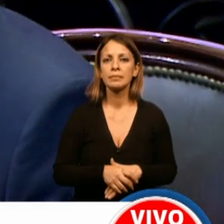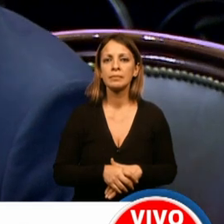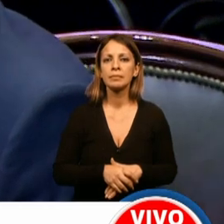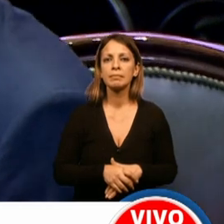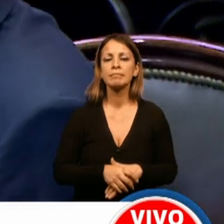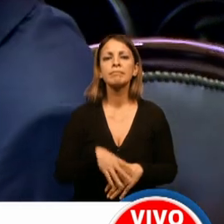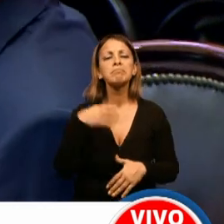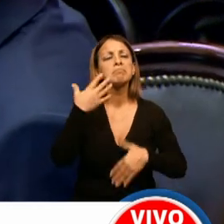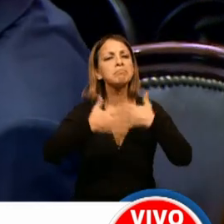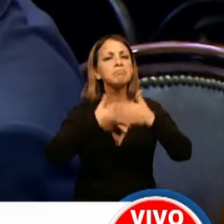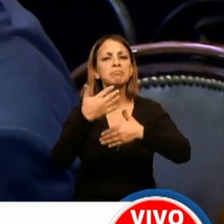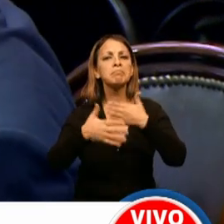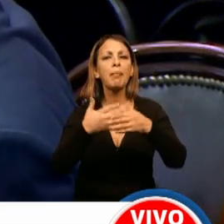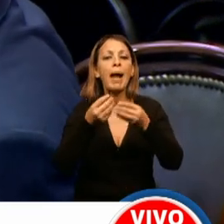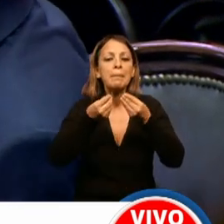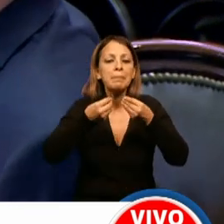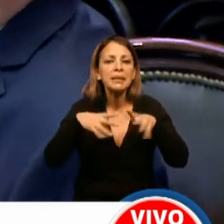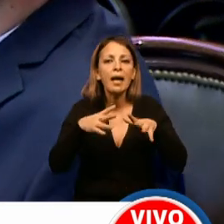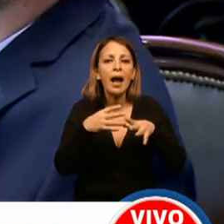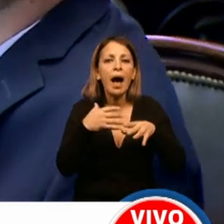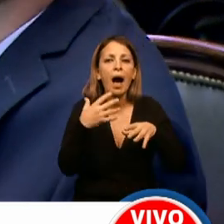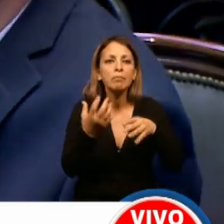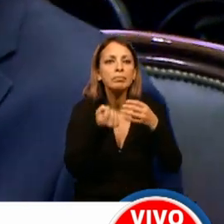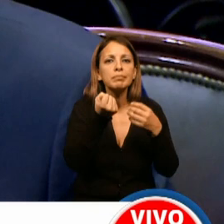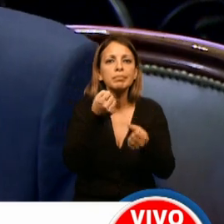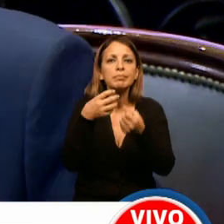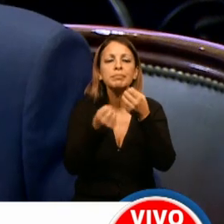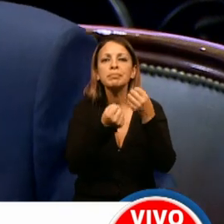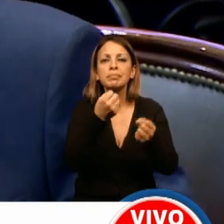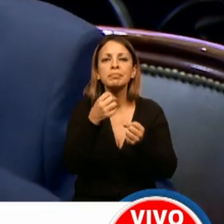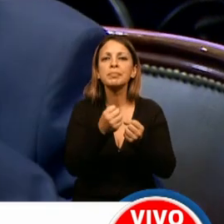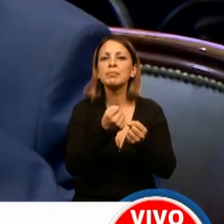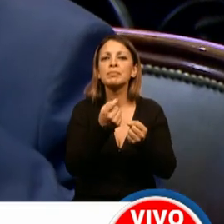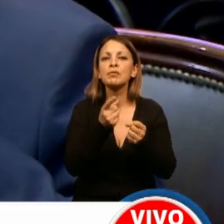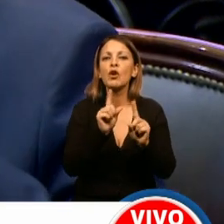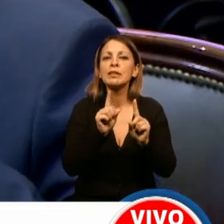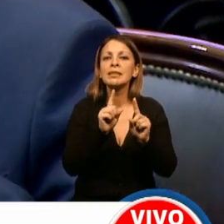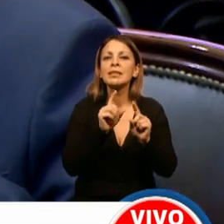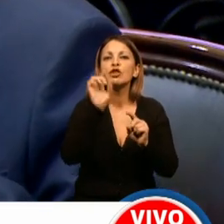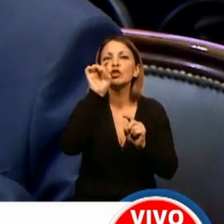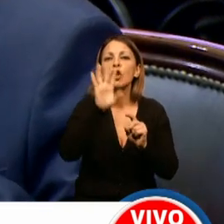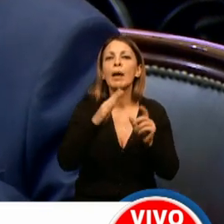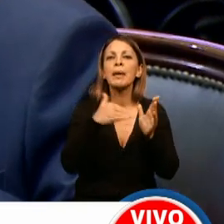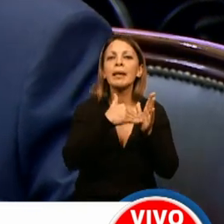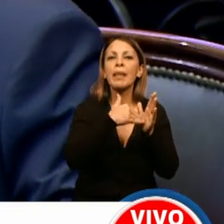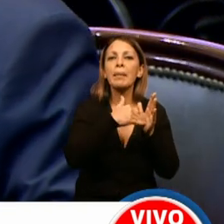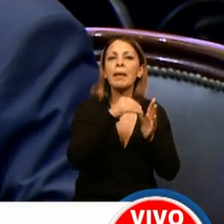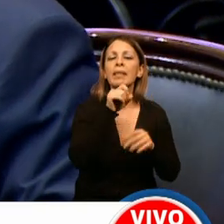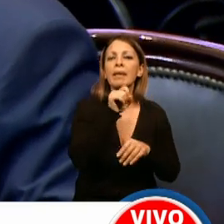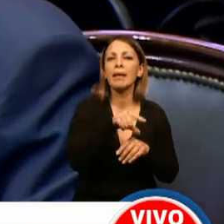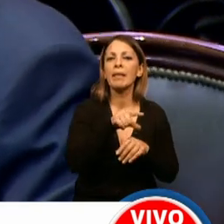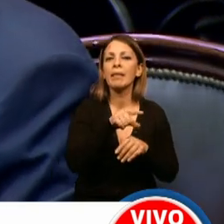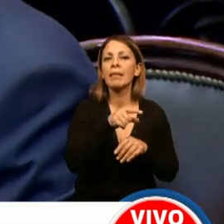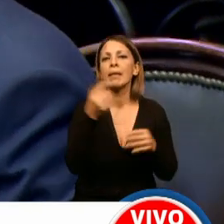después para hacerlo realidad no dependen solamente de la buena